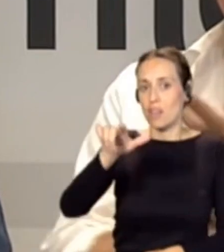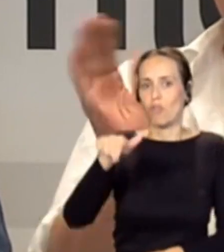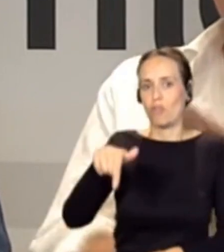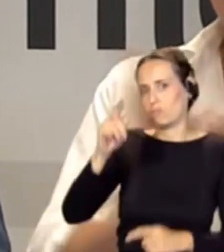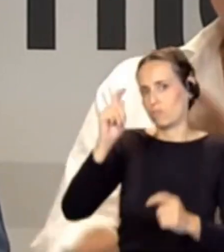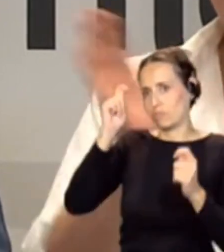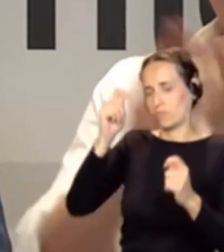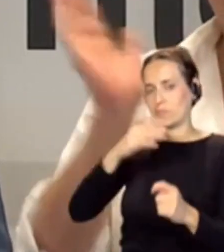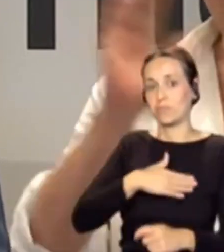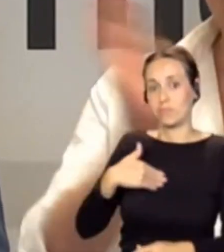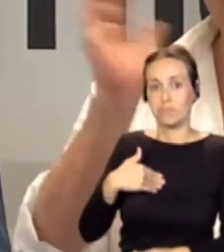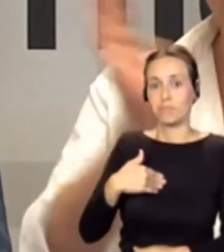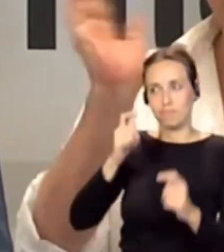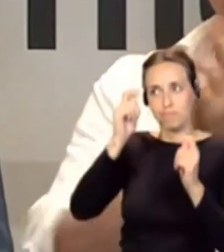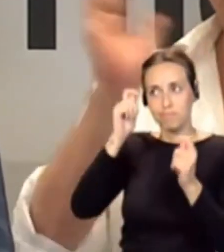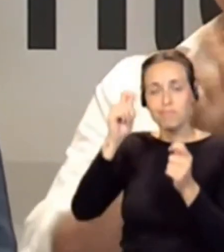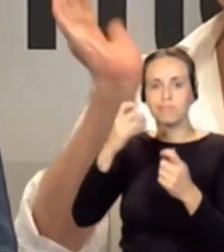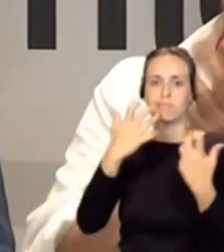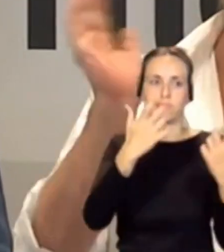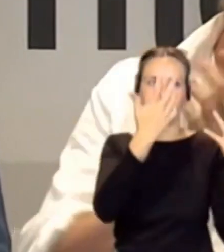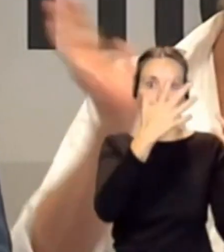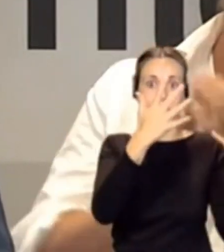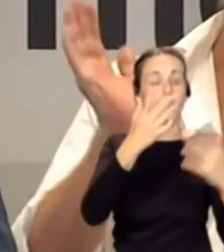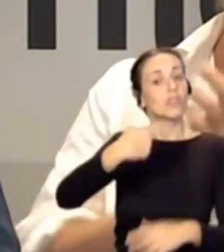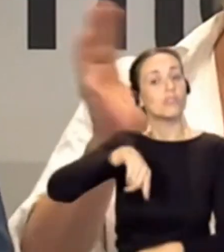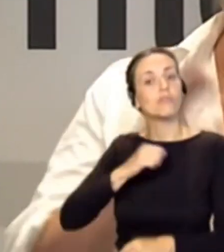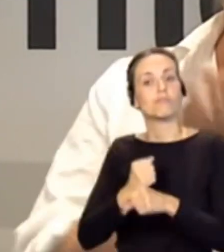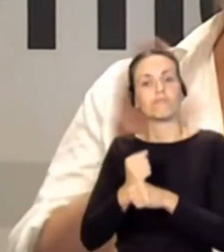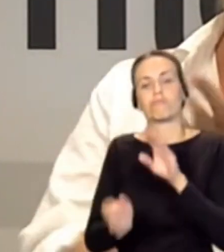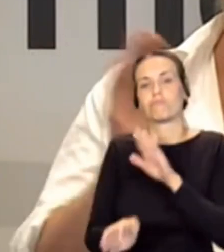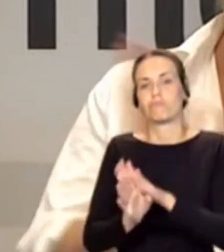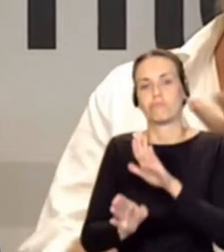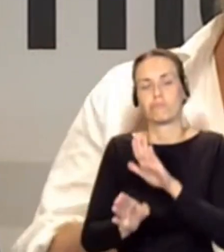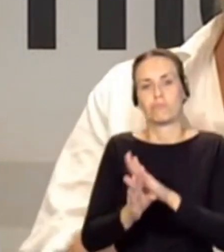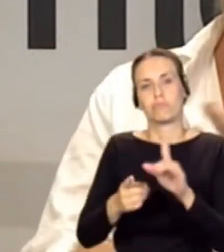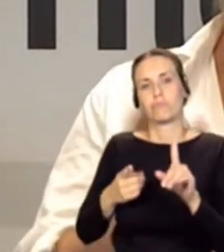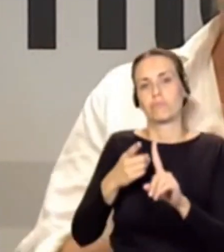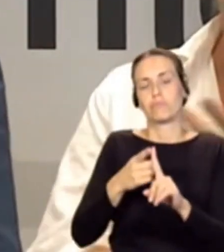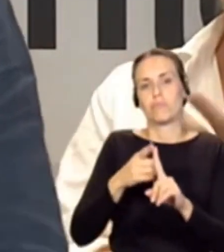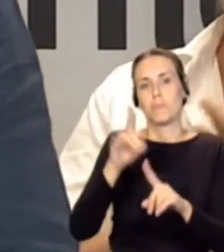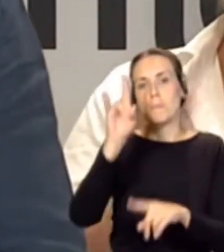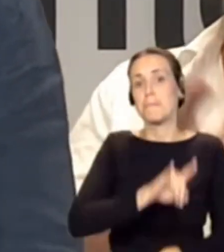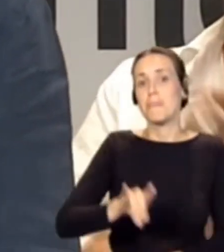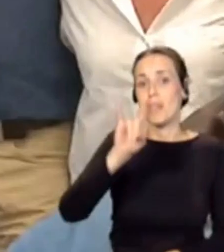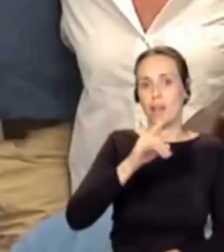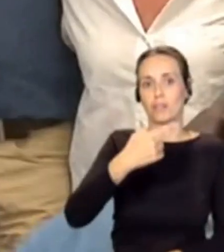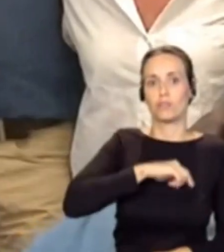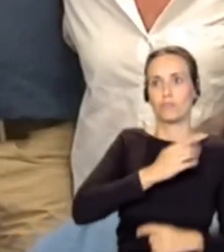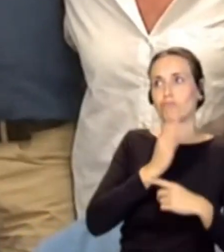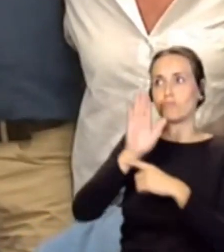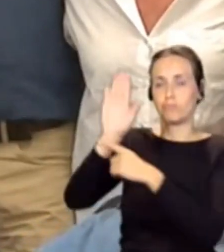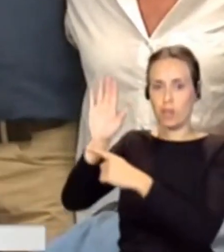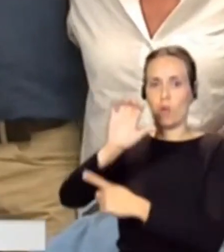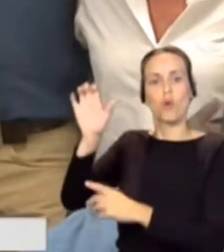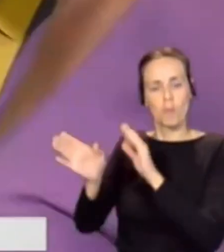de forma que vamos a seguir trabajando para que la voz de Canarias siga en Europa.